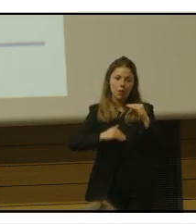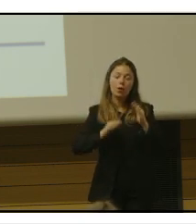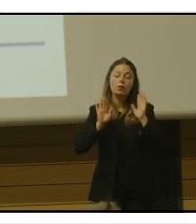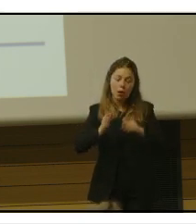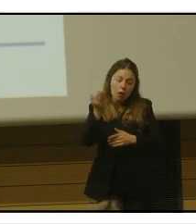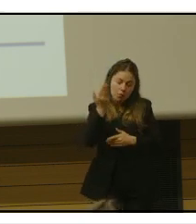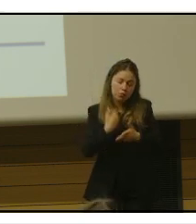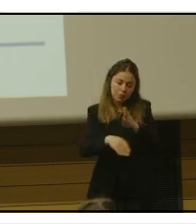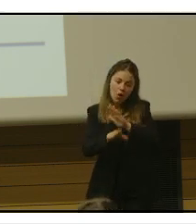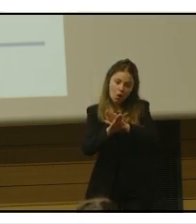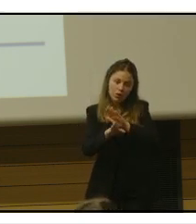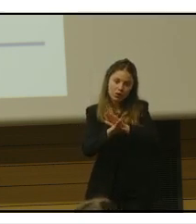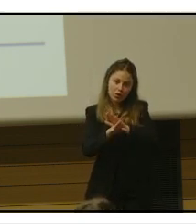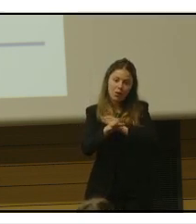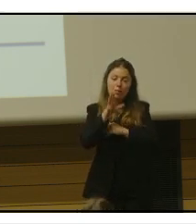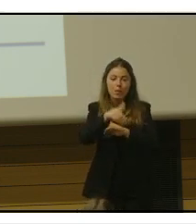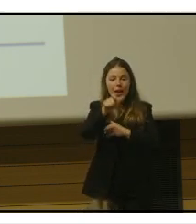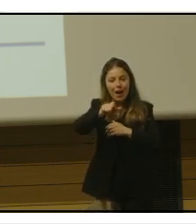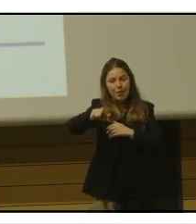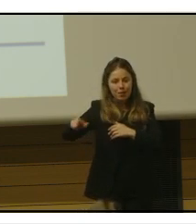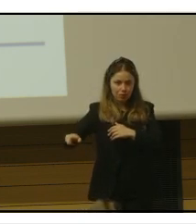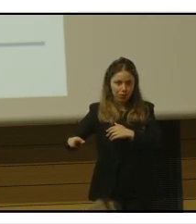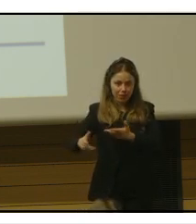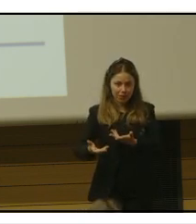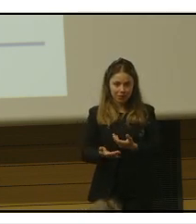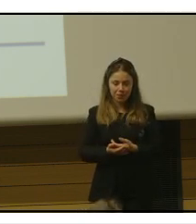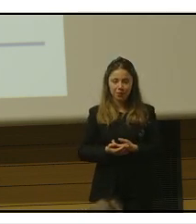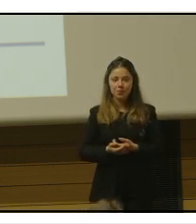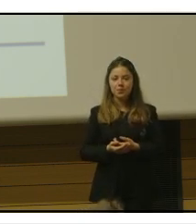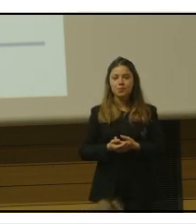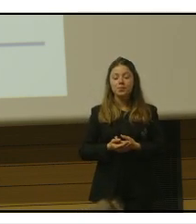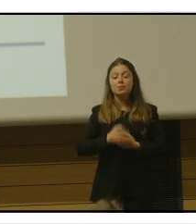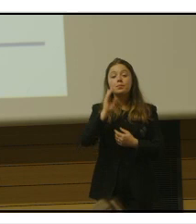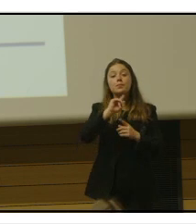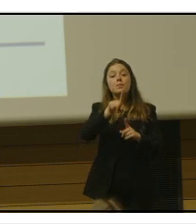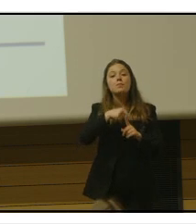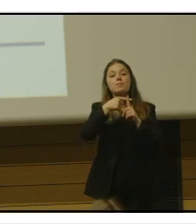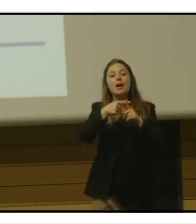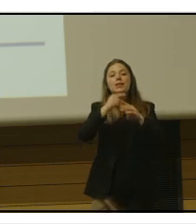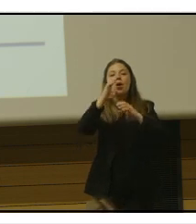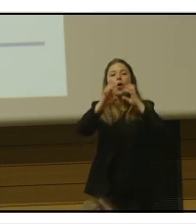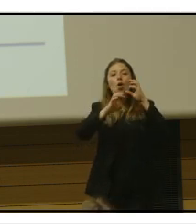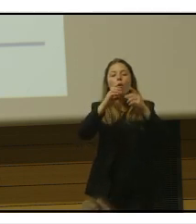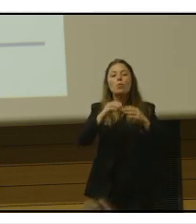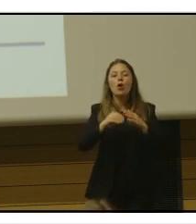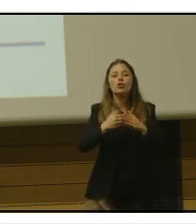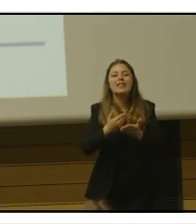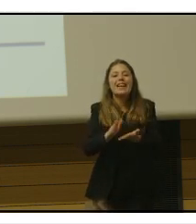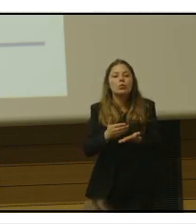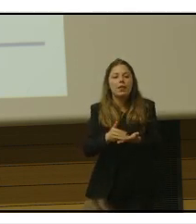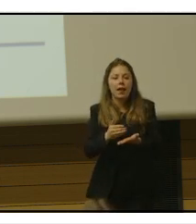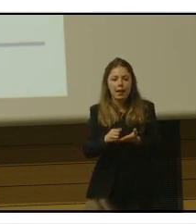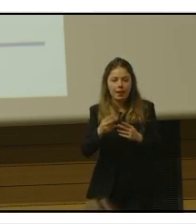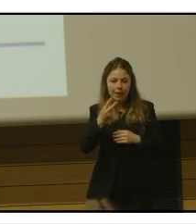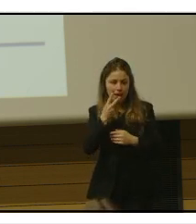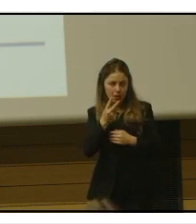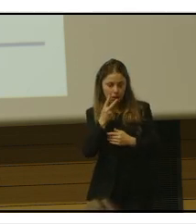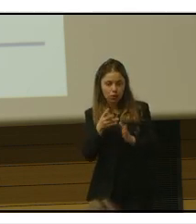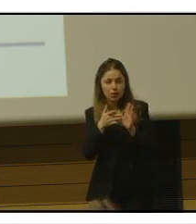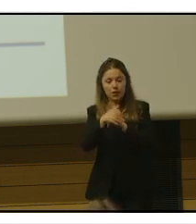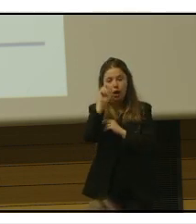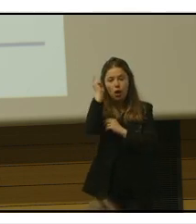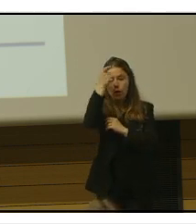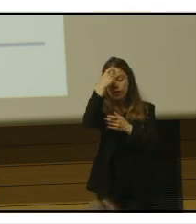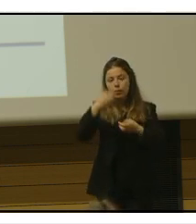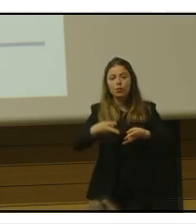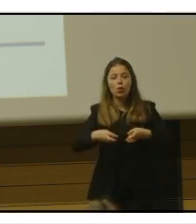siendo perjudicial para la salud. Y después aquí tenemos el humo residual de tabaco. Bueno, pues el humo residual de tabaco es un concepto